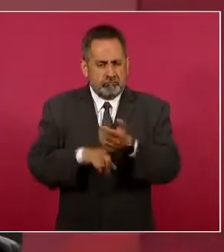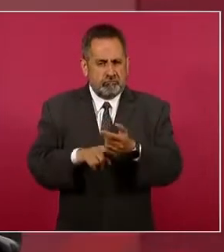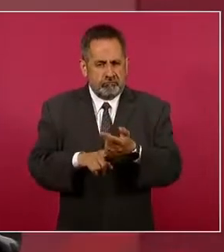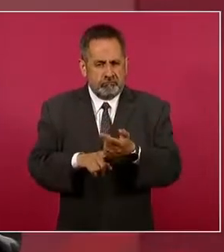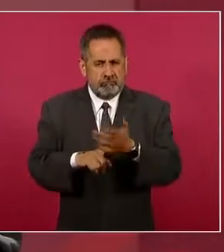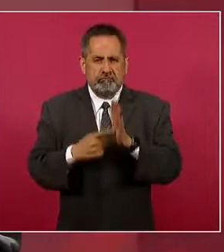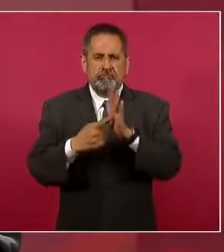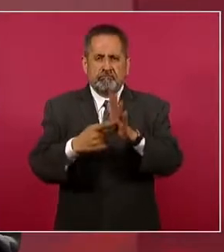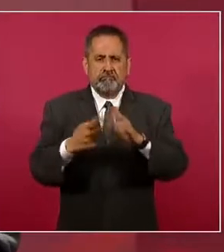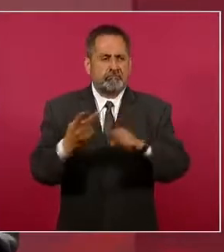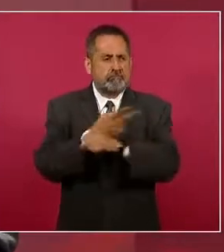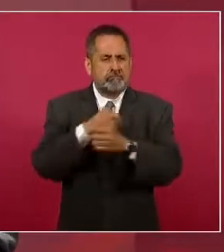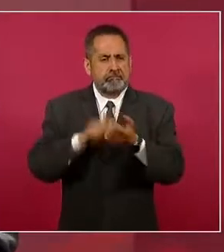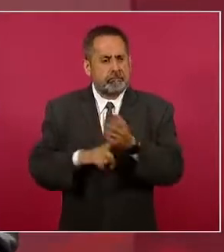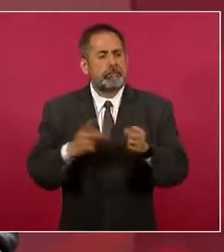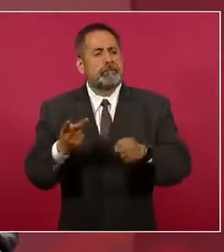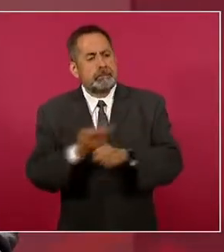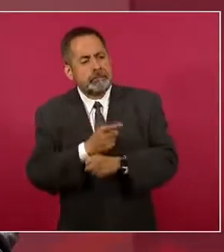informar sobre casos